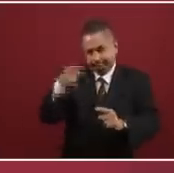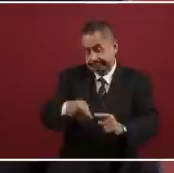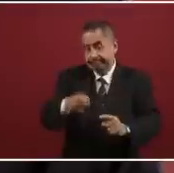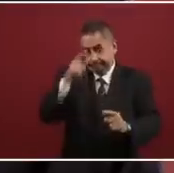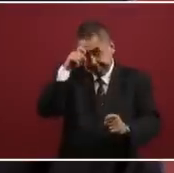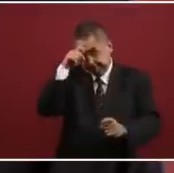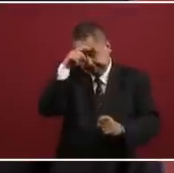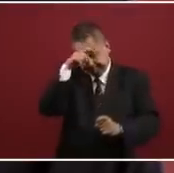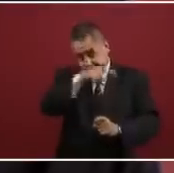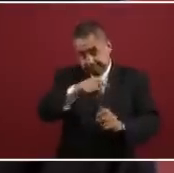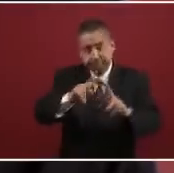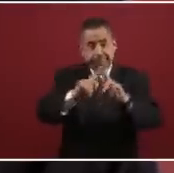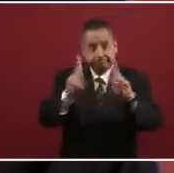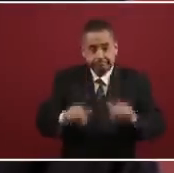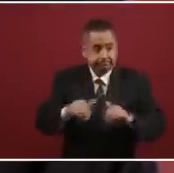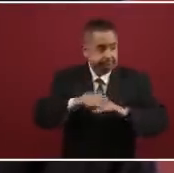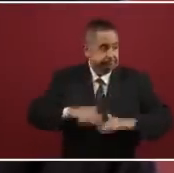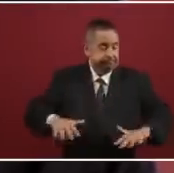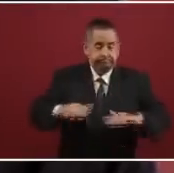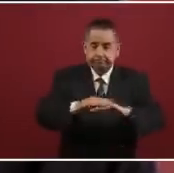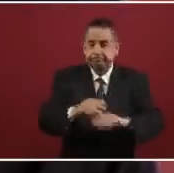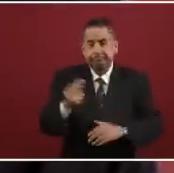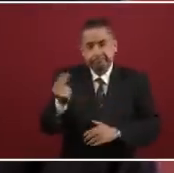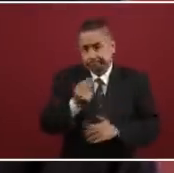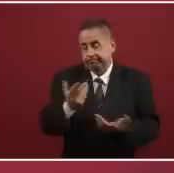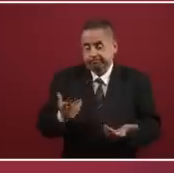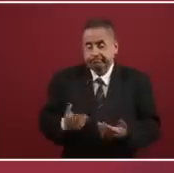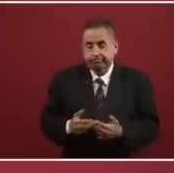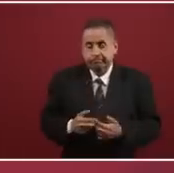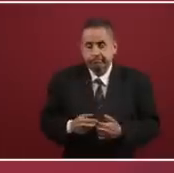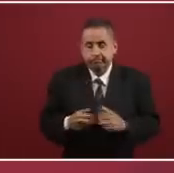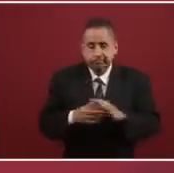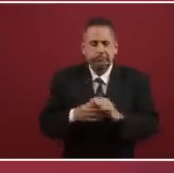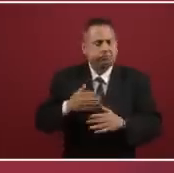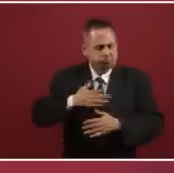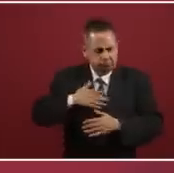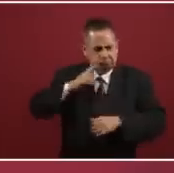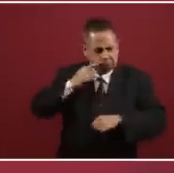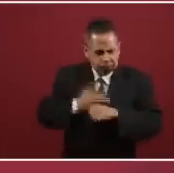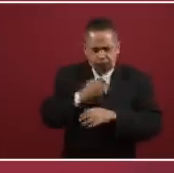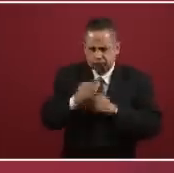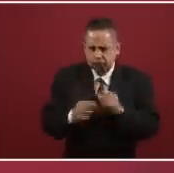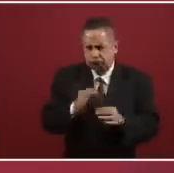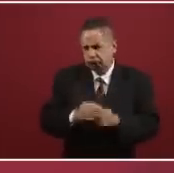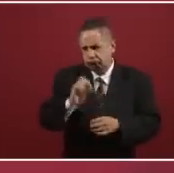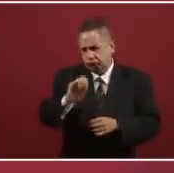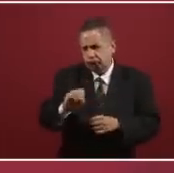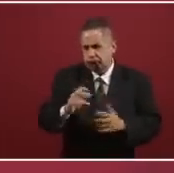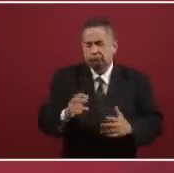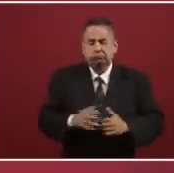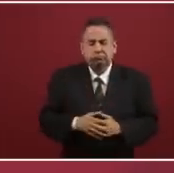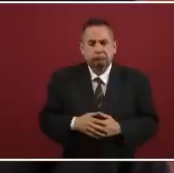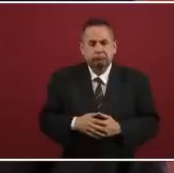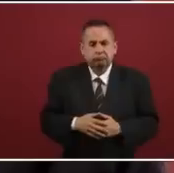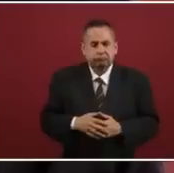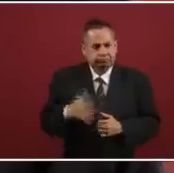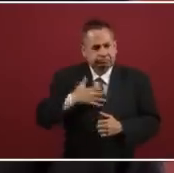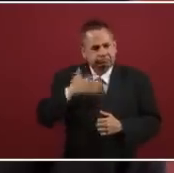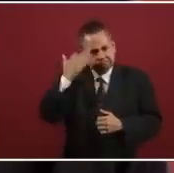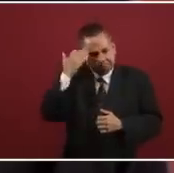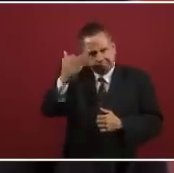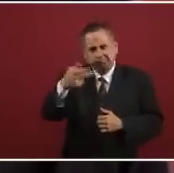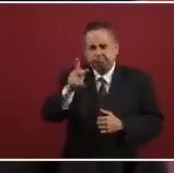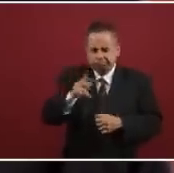desafío, todo un reto, lo asumimos. Nos va a llevar tiempo,